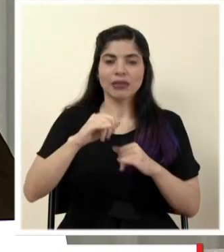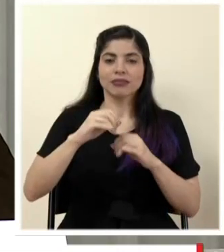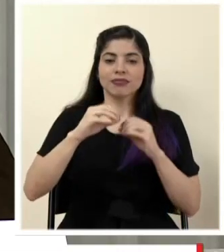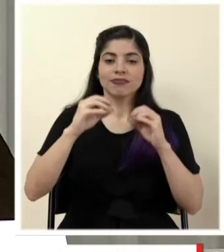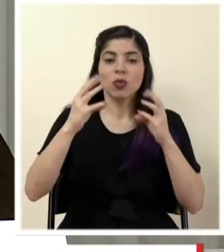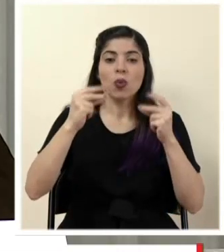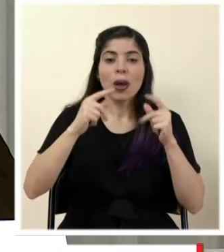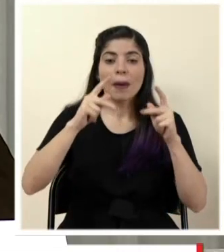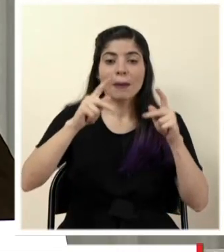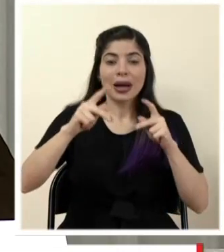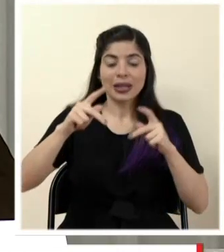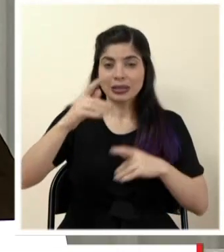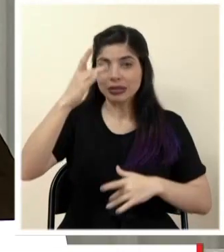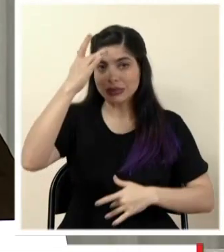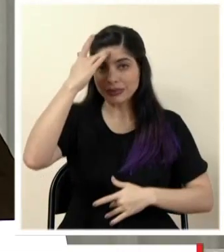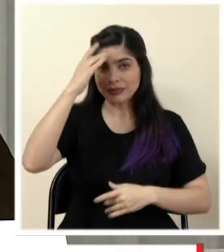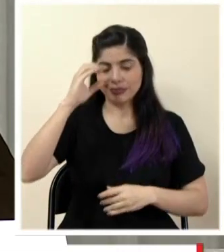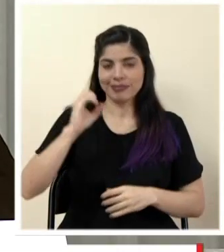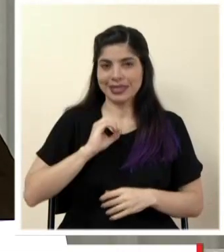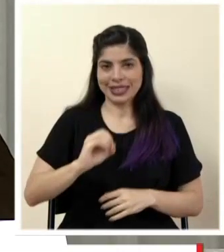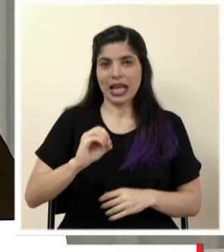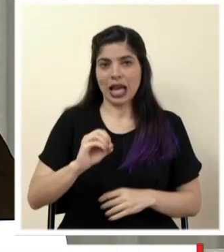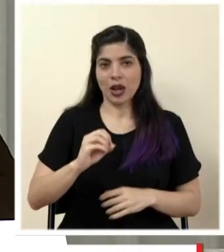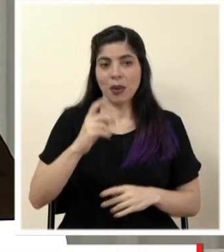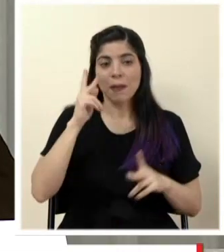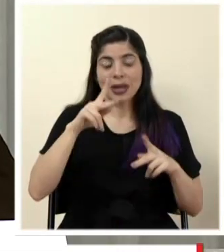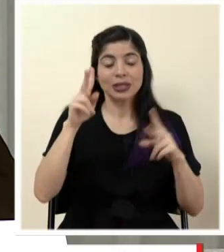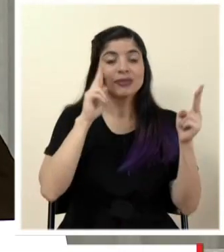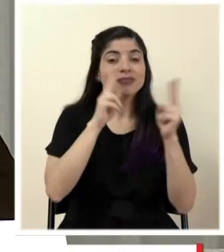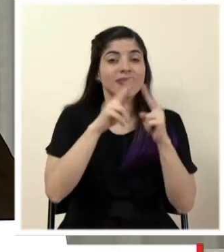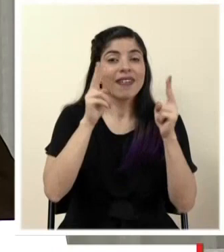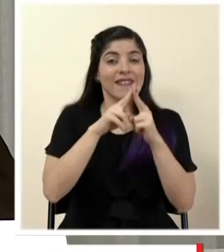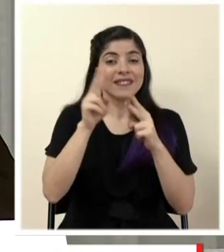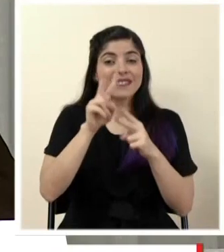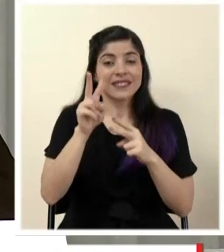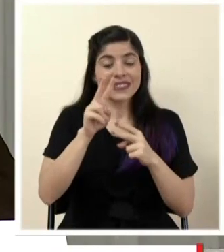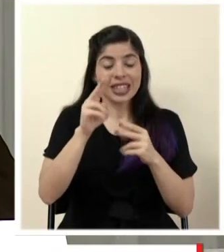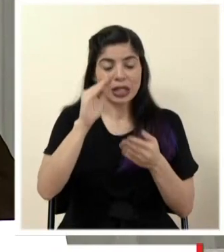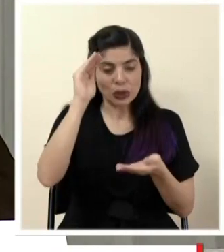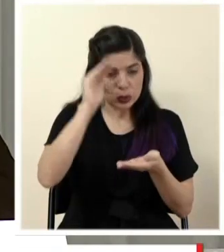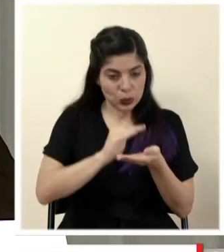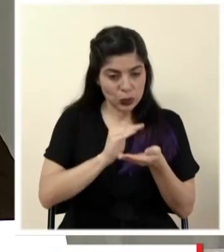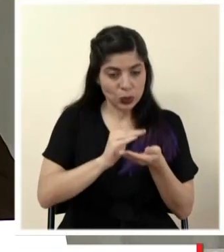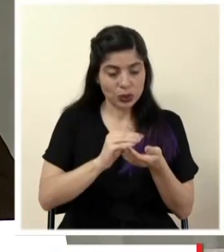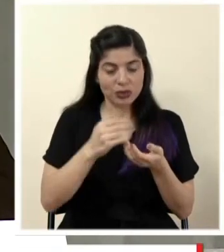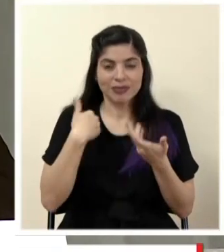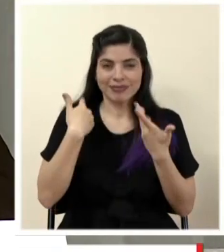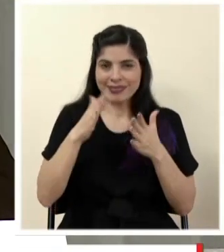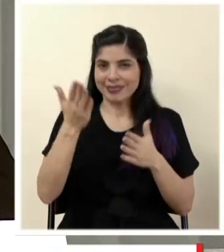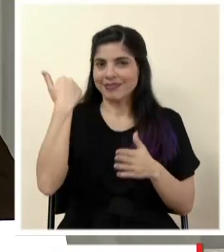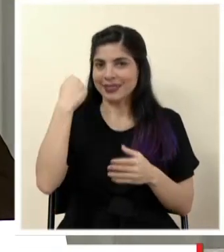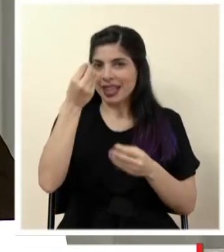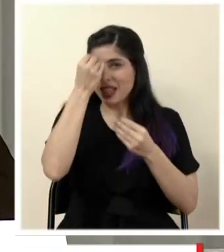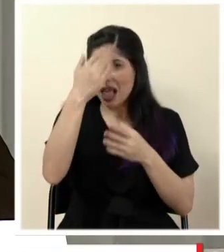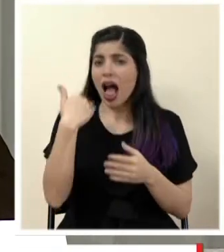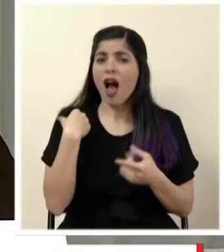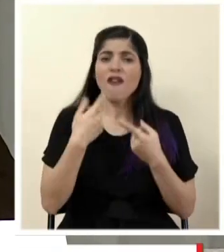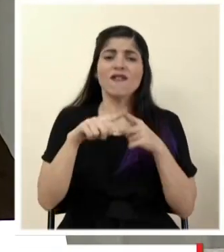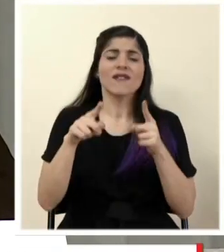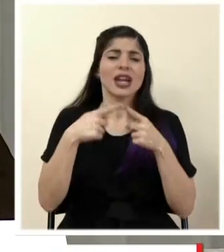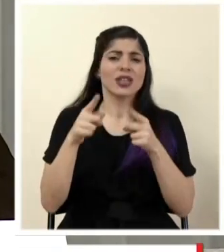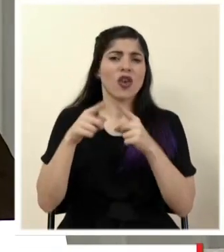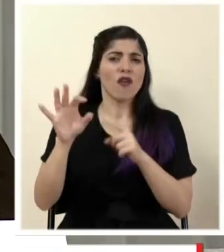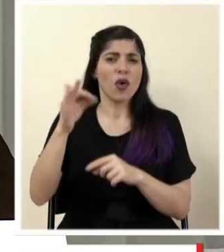cantidad de personas que ya van siendo expuestas al virus, muchas veces sin saberlo, conocerlo, como ya indicamos anteriormente, hay diferentes formas de